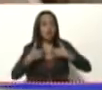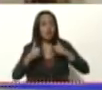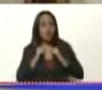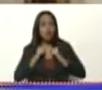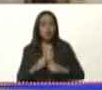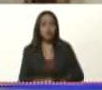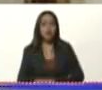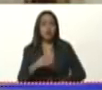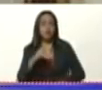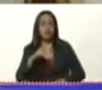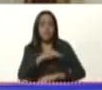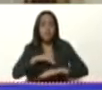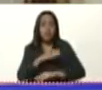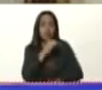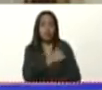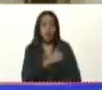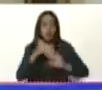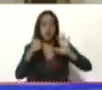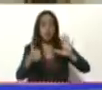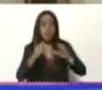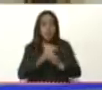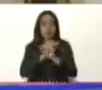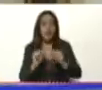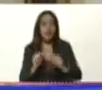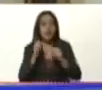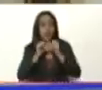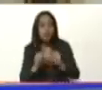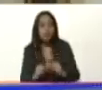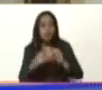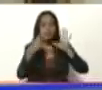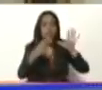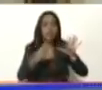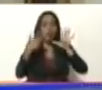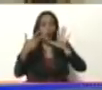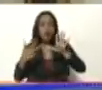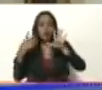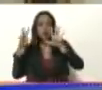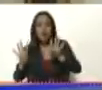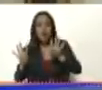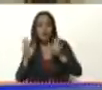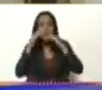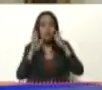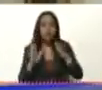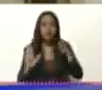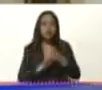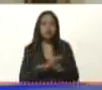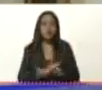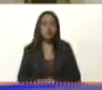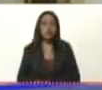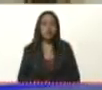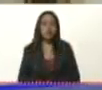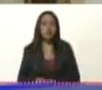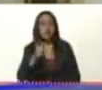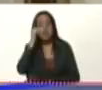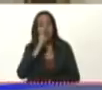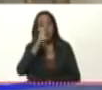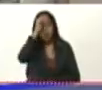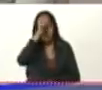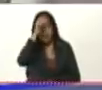Trumpis. Seguimiento, 6 de la mañana, primer reporte, 7, 8, 9. Para el fin de semana había